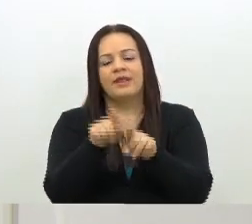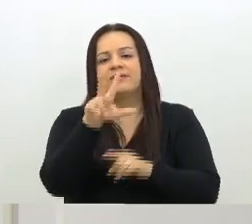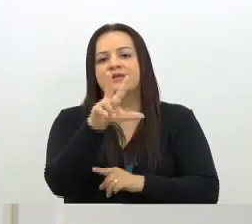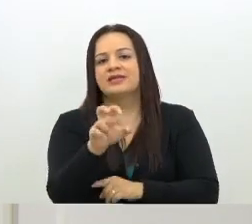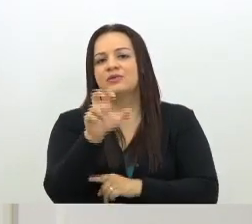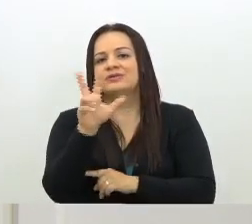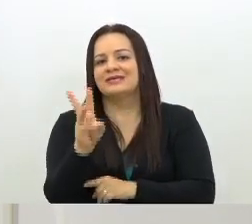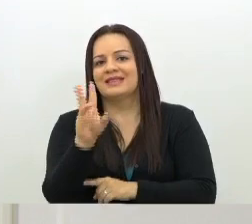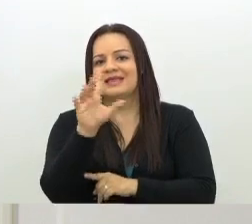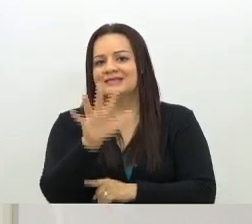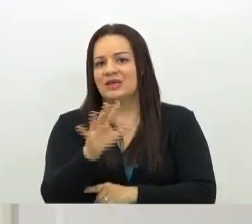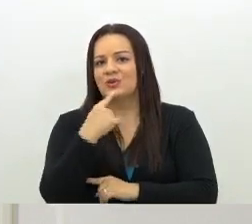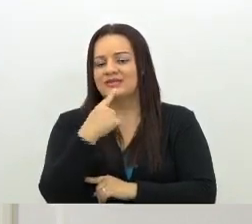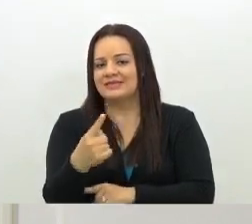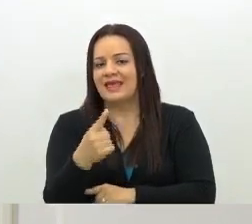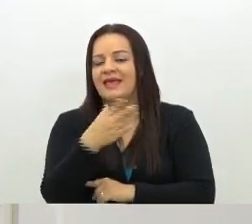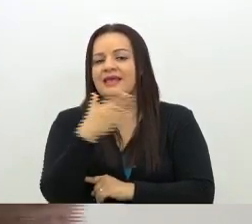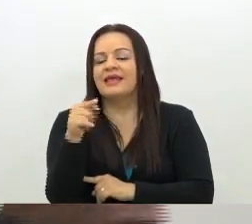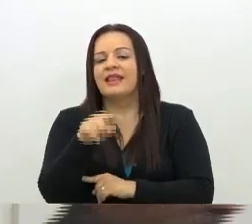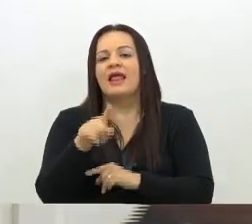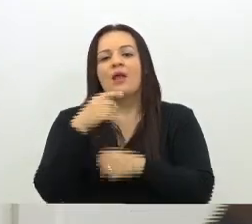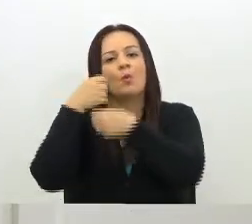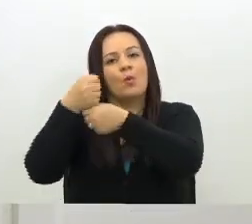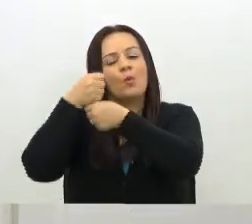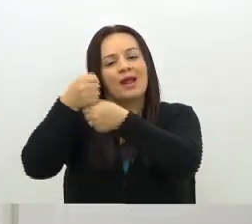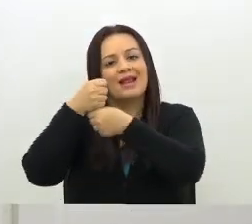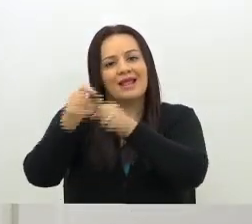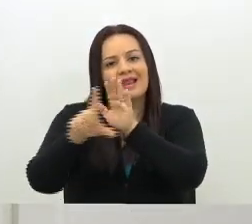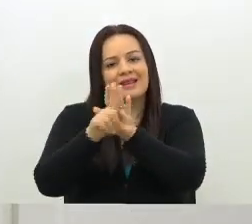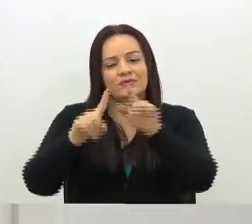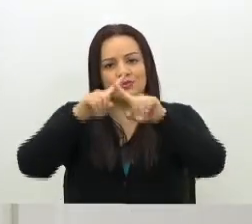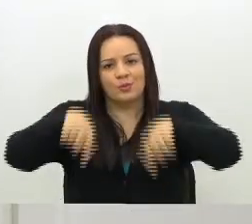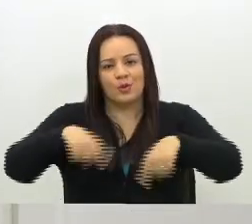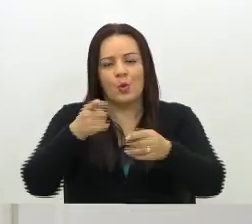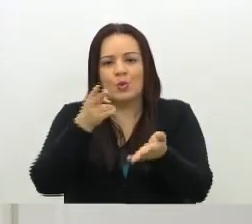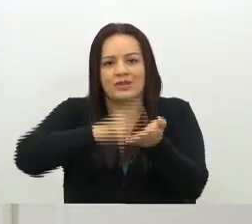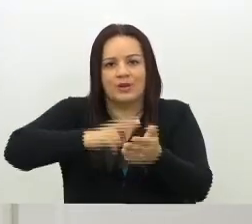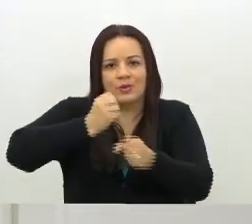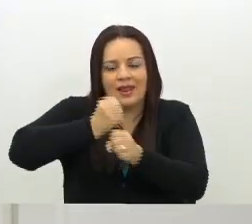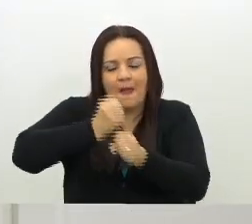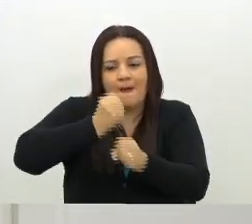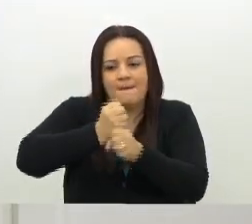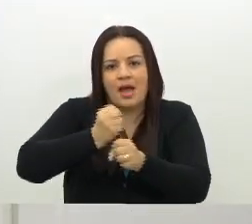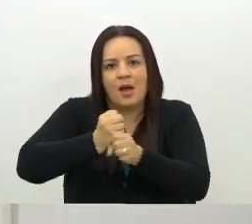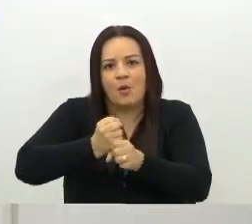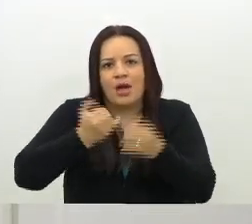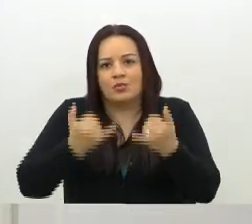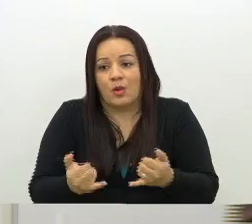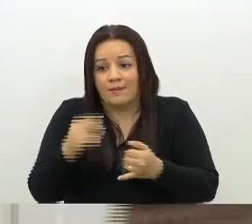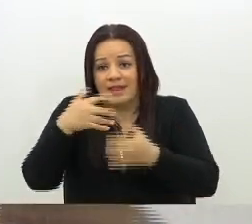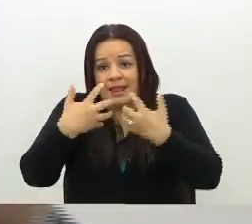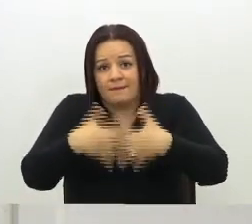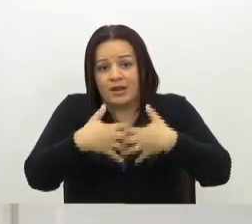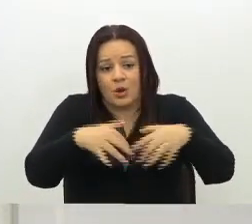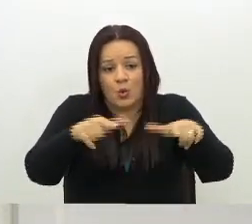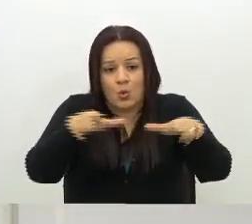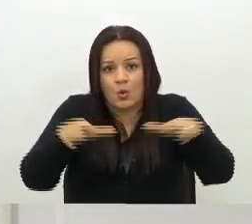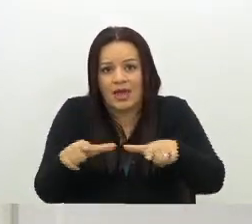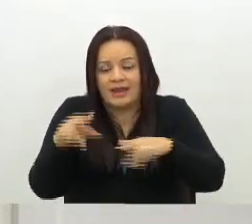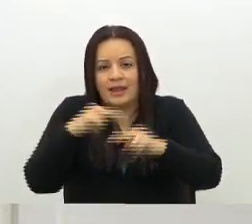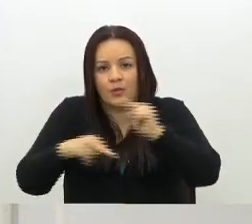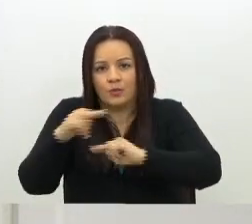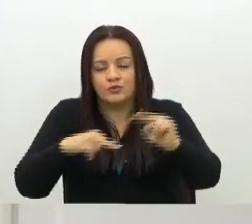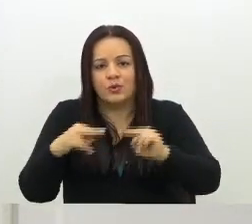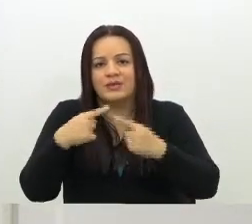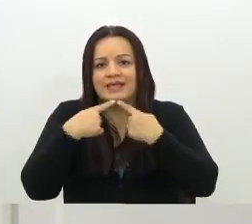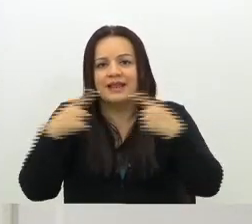decía, comillas, la huelga legal suspende los contratos de trabajo vigentes en la empresa, lugar o negocio en que se declare por